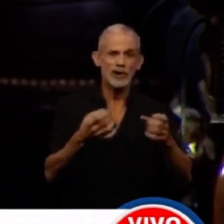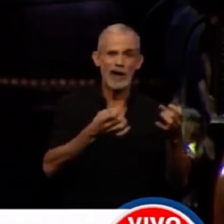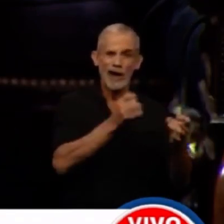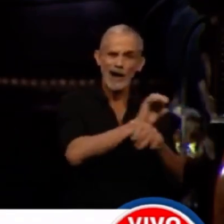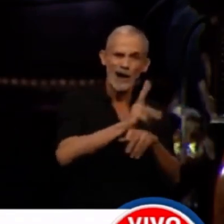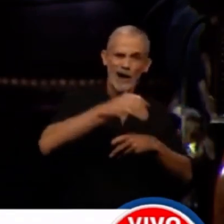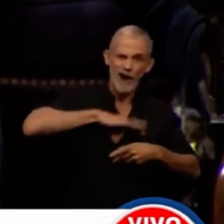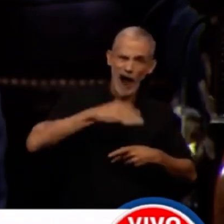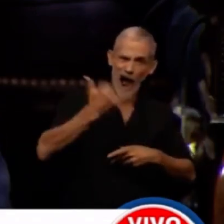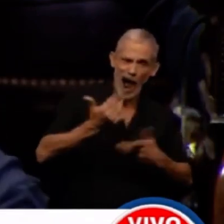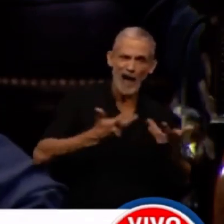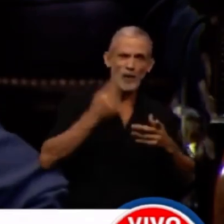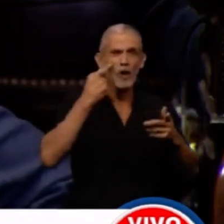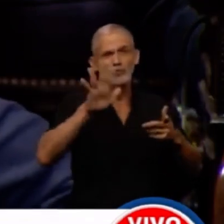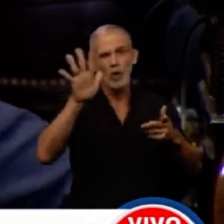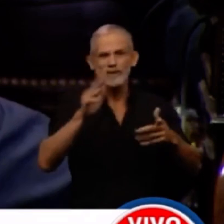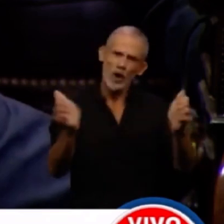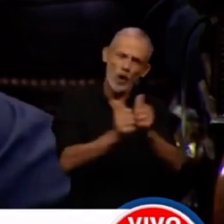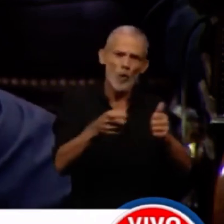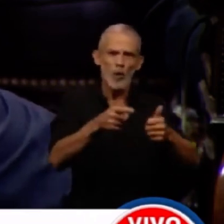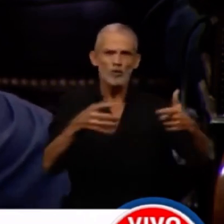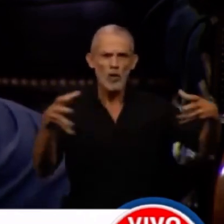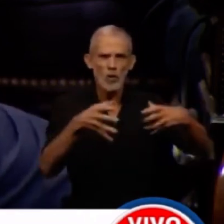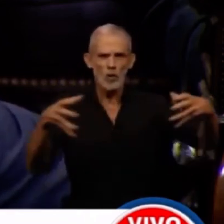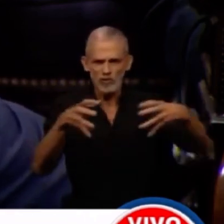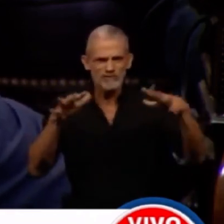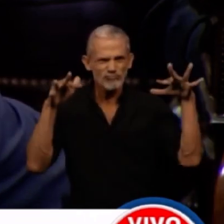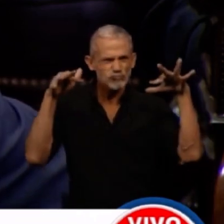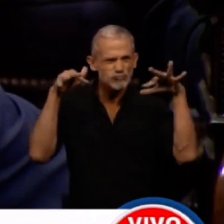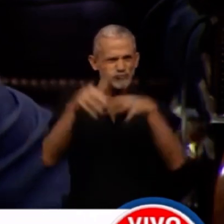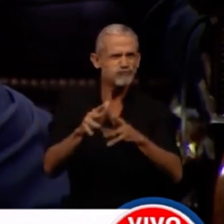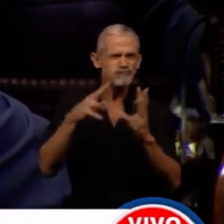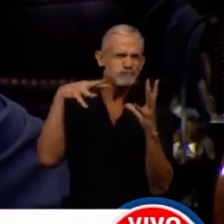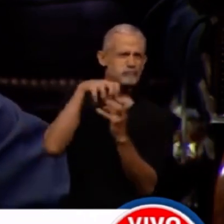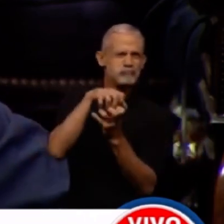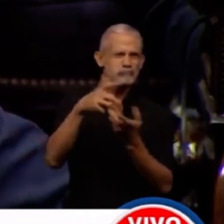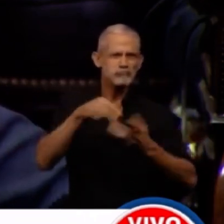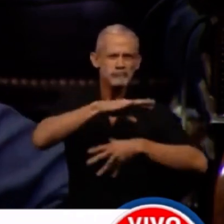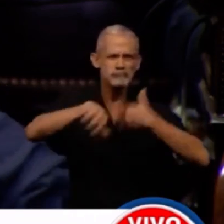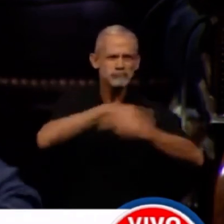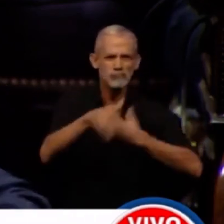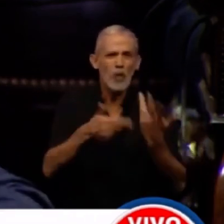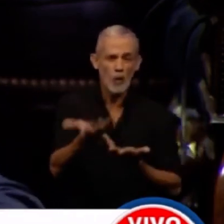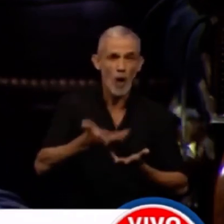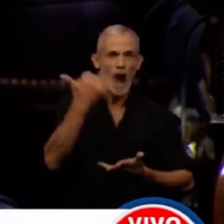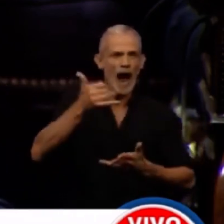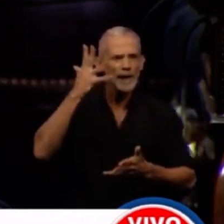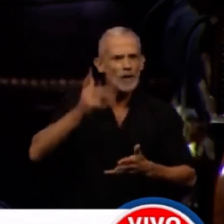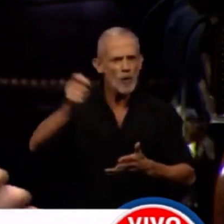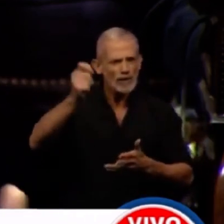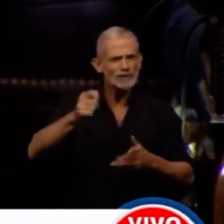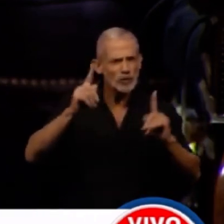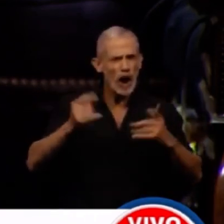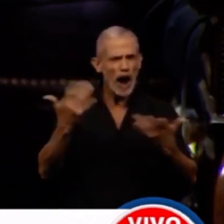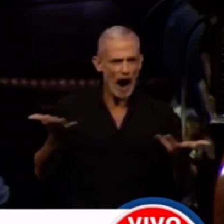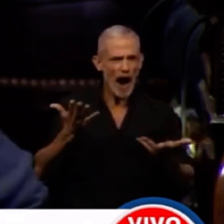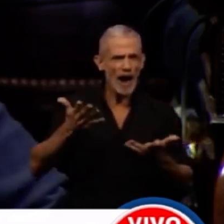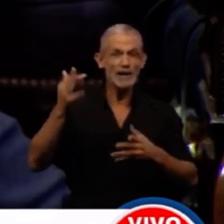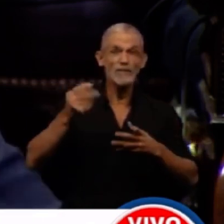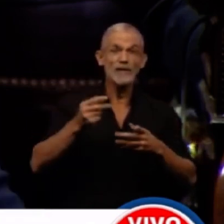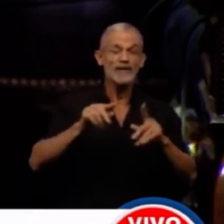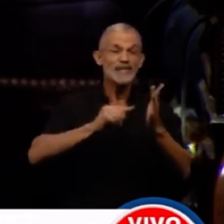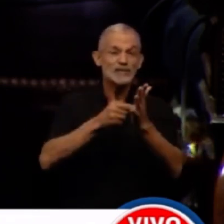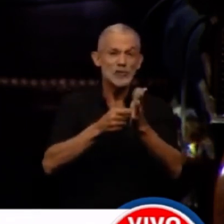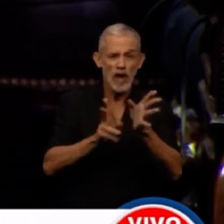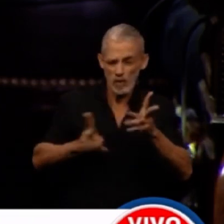contagiadas con personas sospechadas, en condiciones de hacinamiento y que ha llevado a pronunciamientos judiciales incluso. Con una ciudad sitiada,